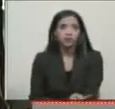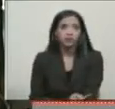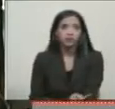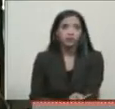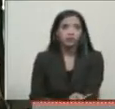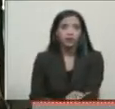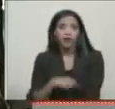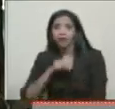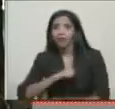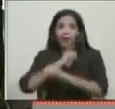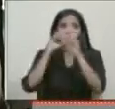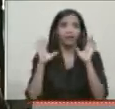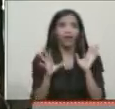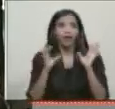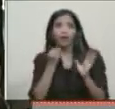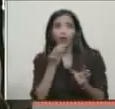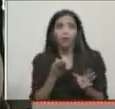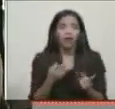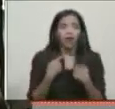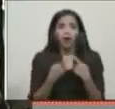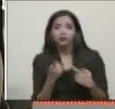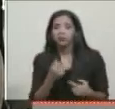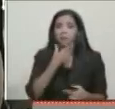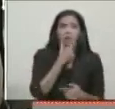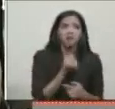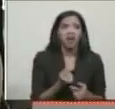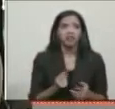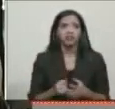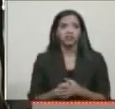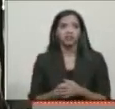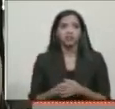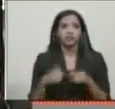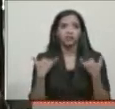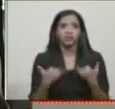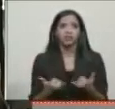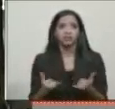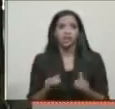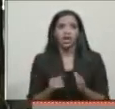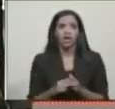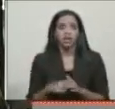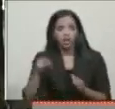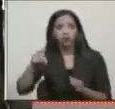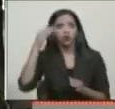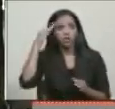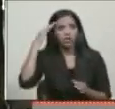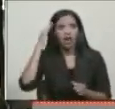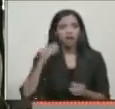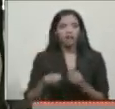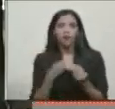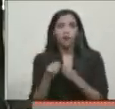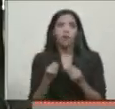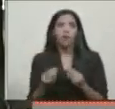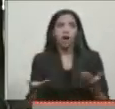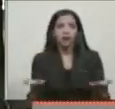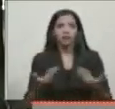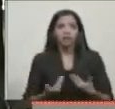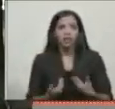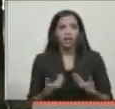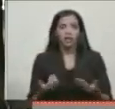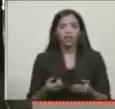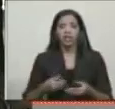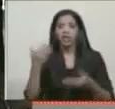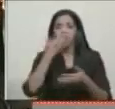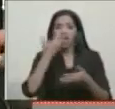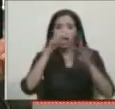estás claro que bueno, para que la cosa sea más fácil, a ver, ya tú sabes cómo vas a entregar, cuál va a ser el acta de entrega de